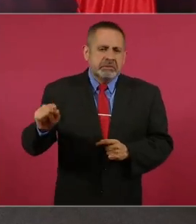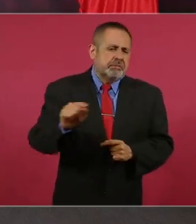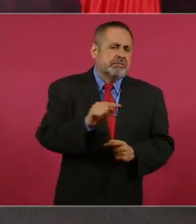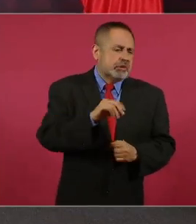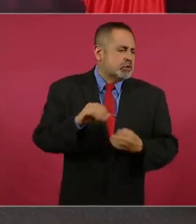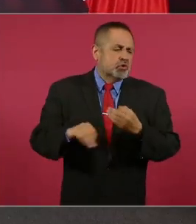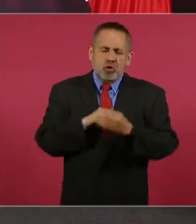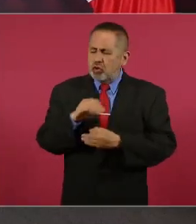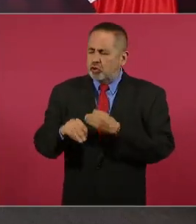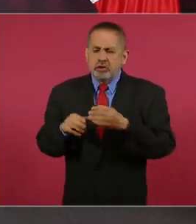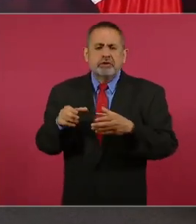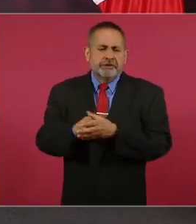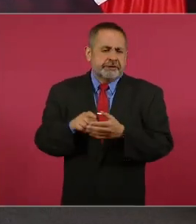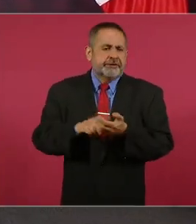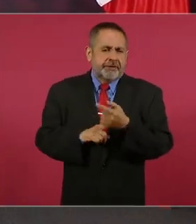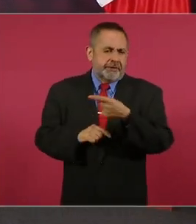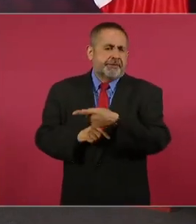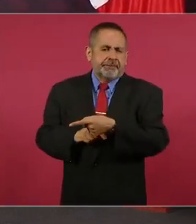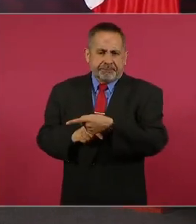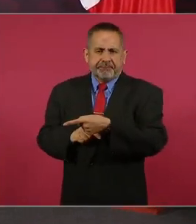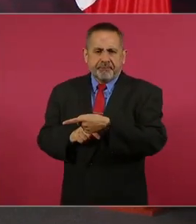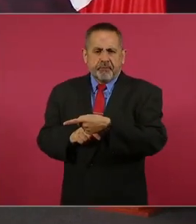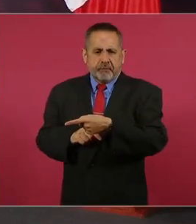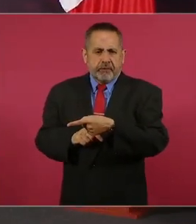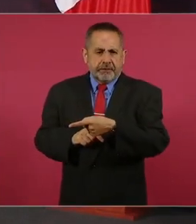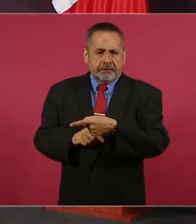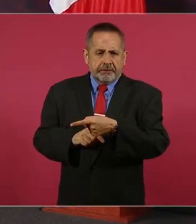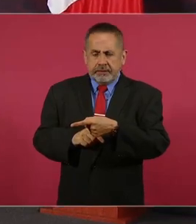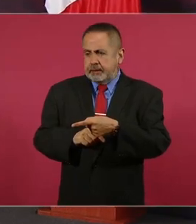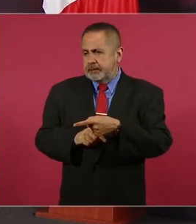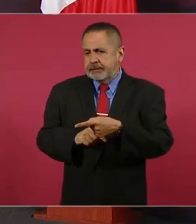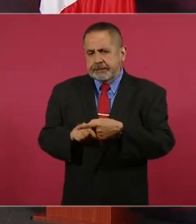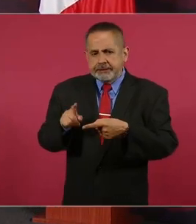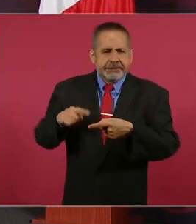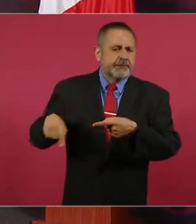todos los que están